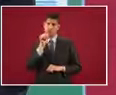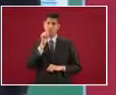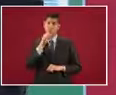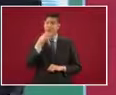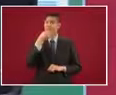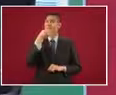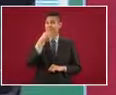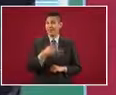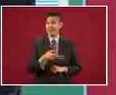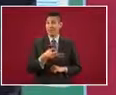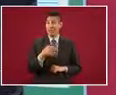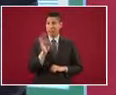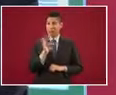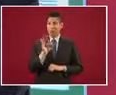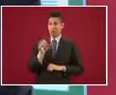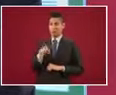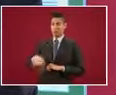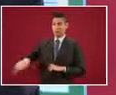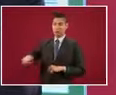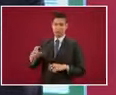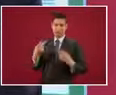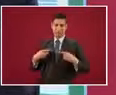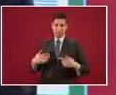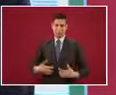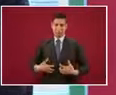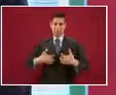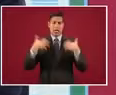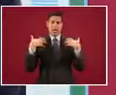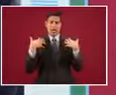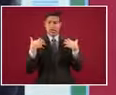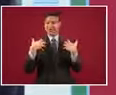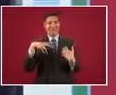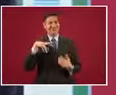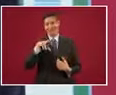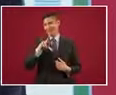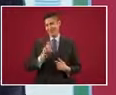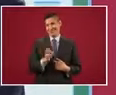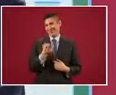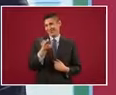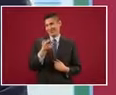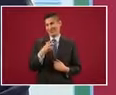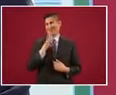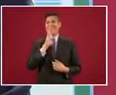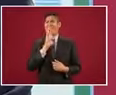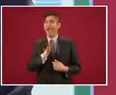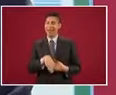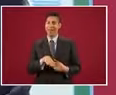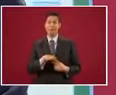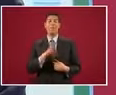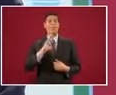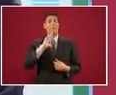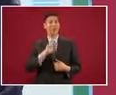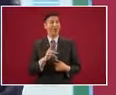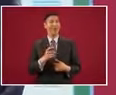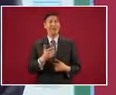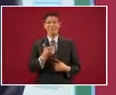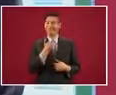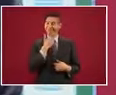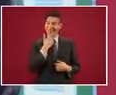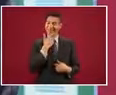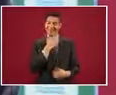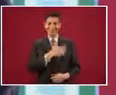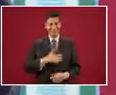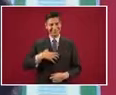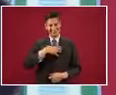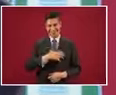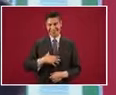Y no hacer coraje, porque hace daño eso. Si está uno contento, está